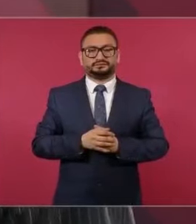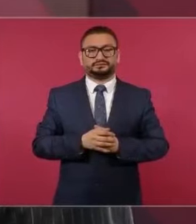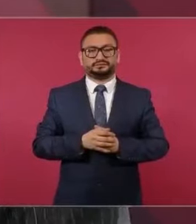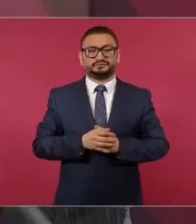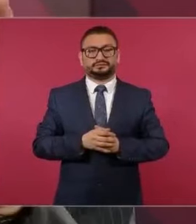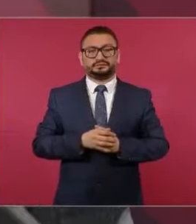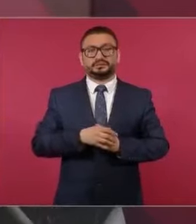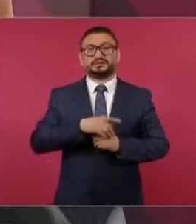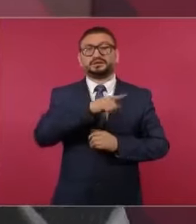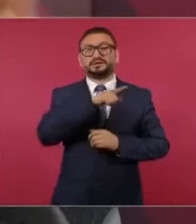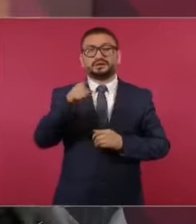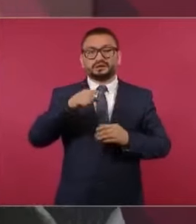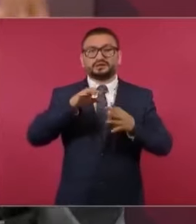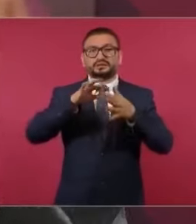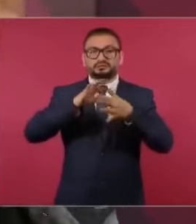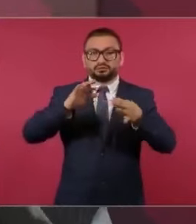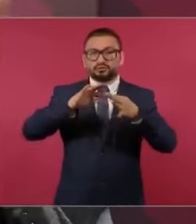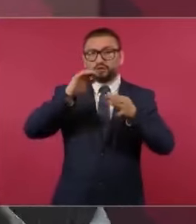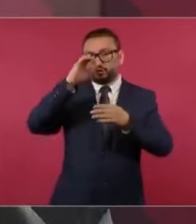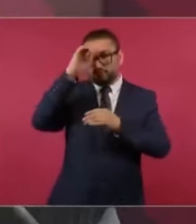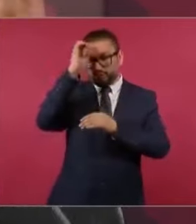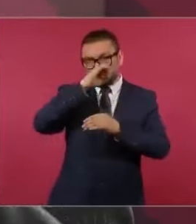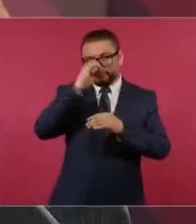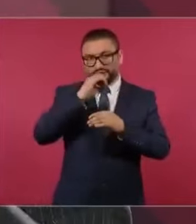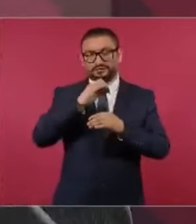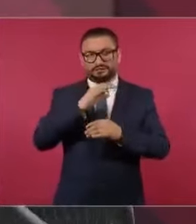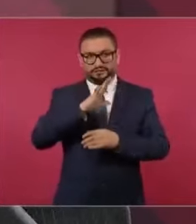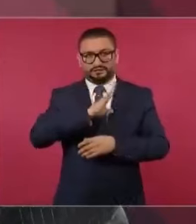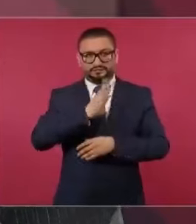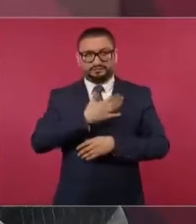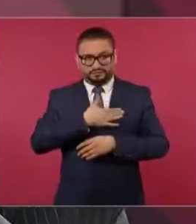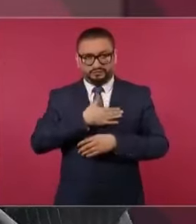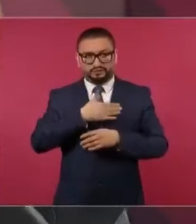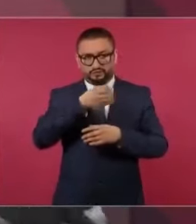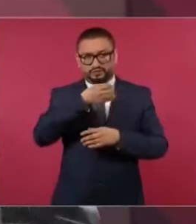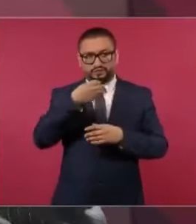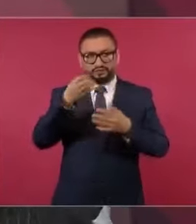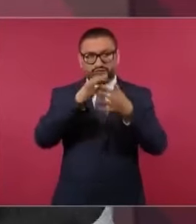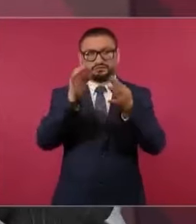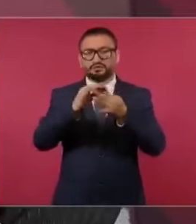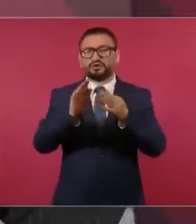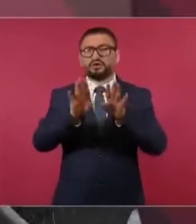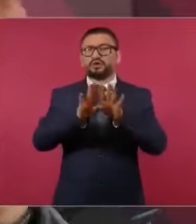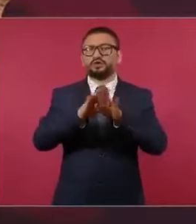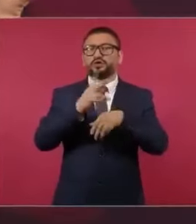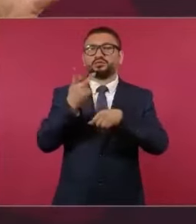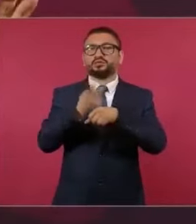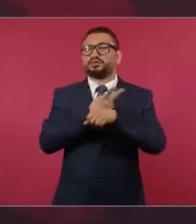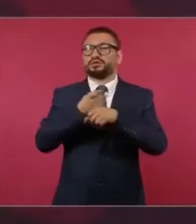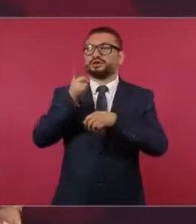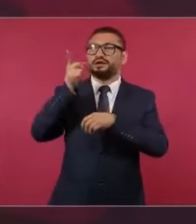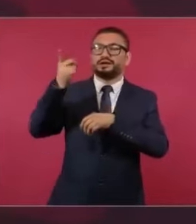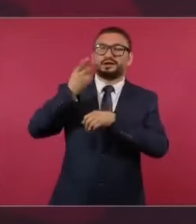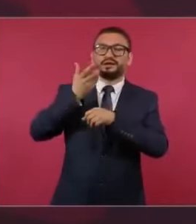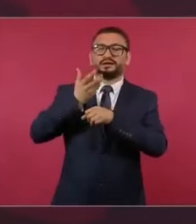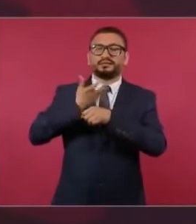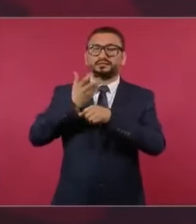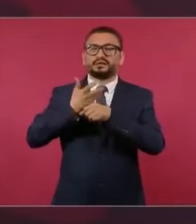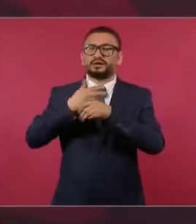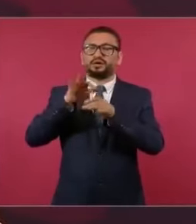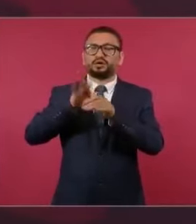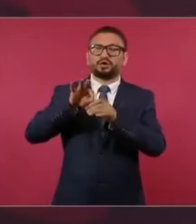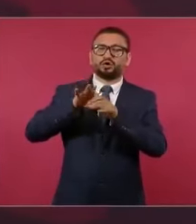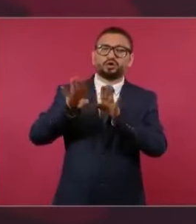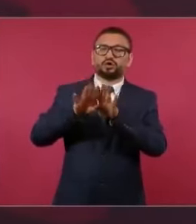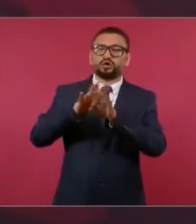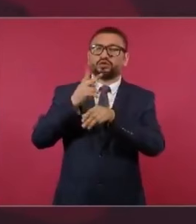la paz reflexionemos sobre la importancia de Buscar soluciones pacíficas en medio de las diferencias y trabajemos juntas y Juntos